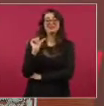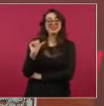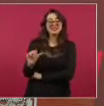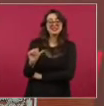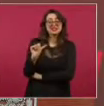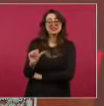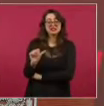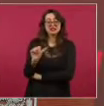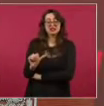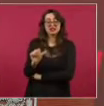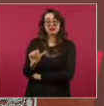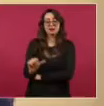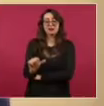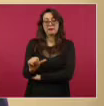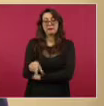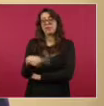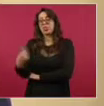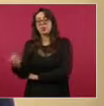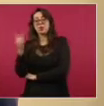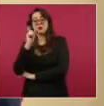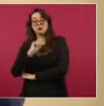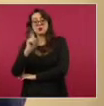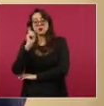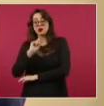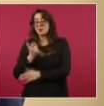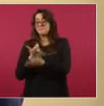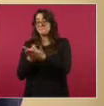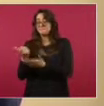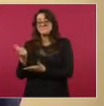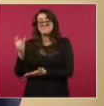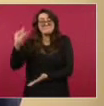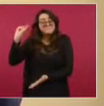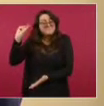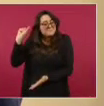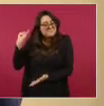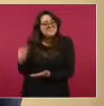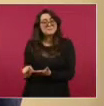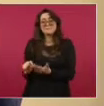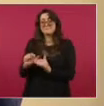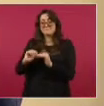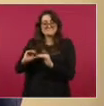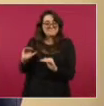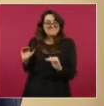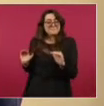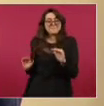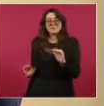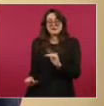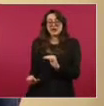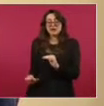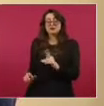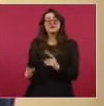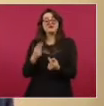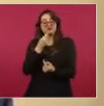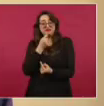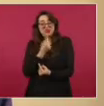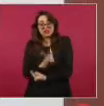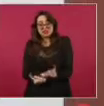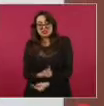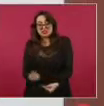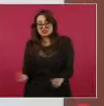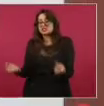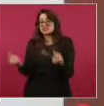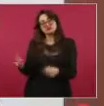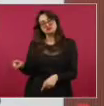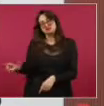A las mujeres se les pagaba menos que a los hombres. Se recurría al trabajo infantil para abaratar la